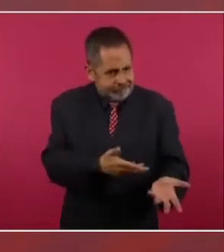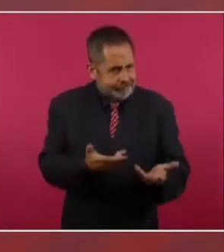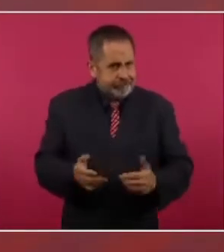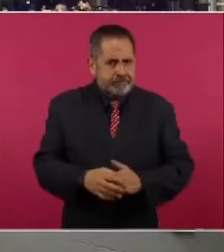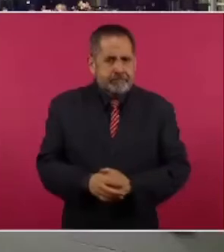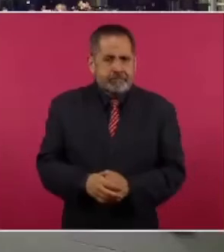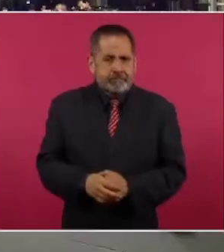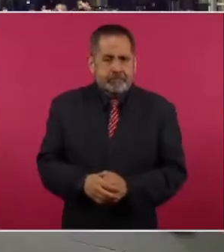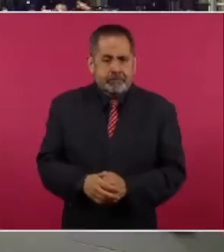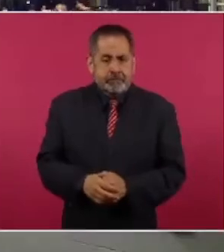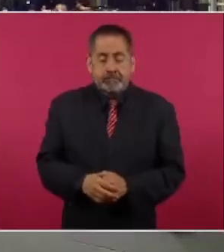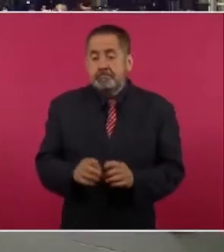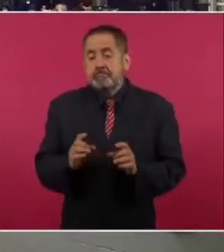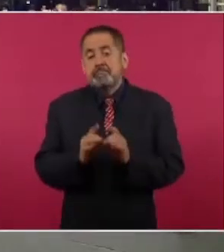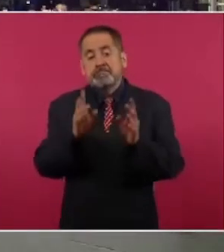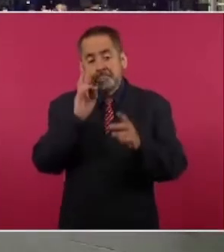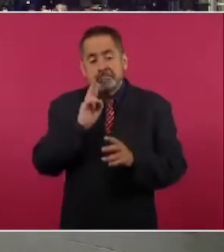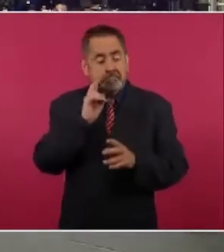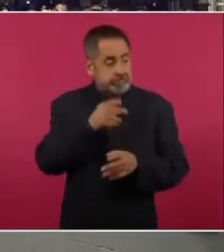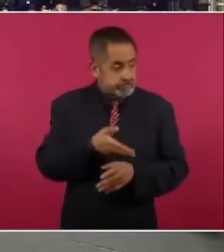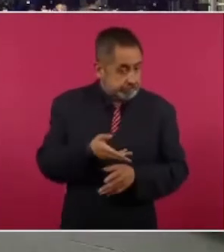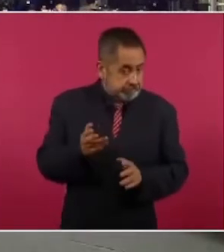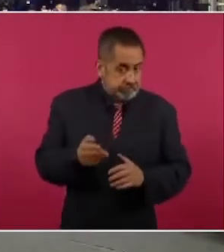En una de esas sí hay